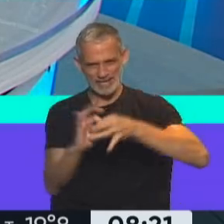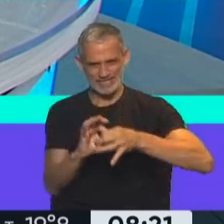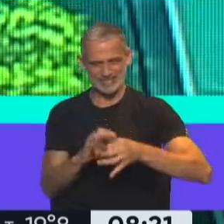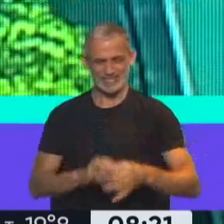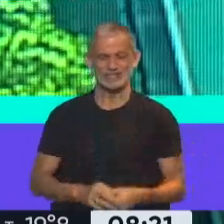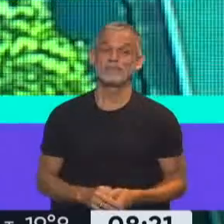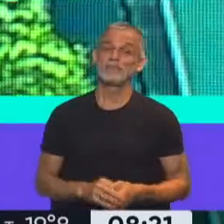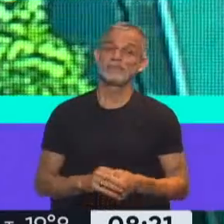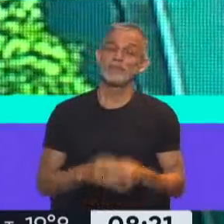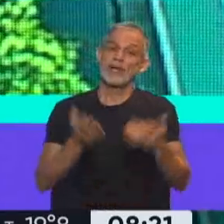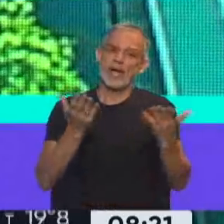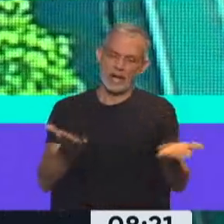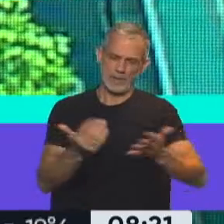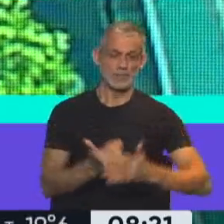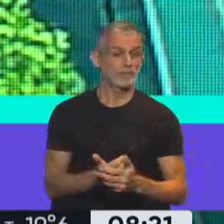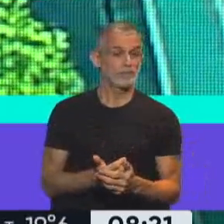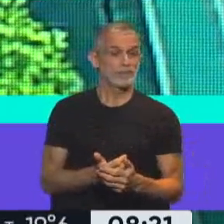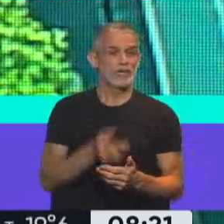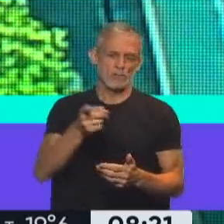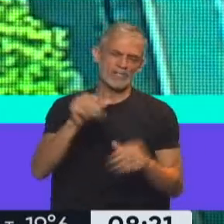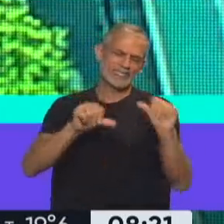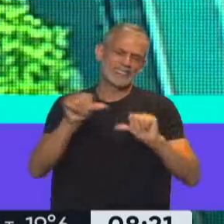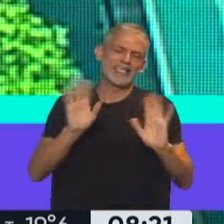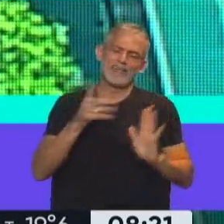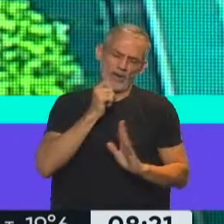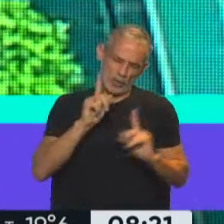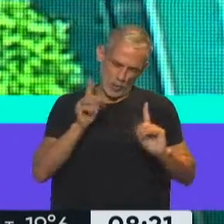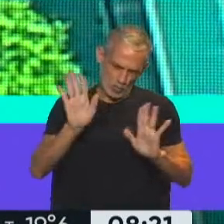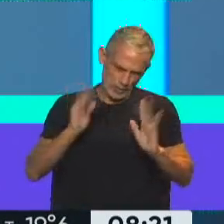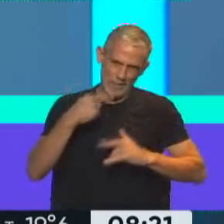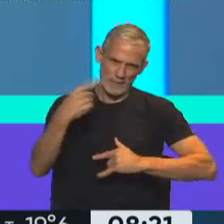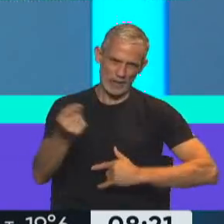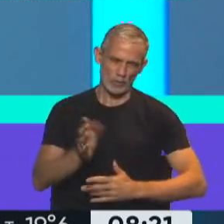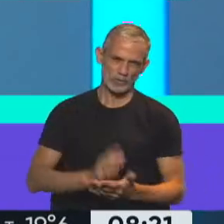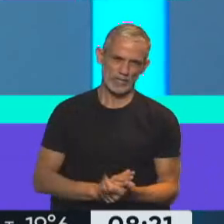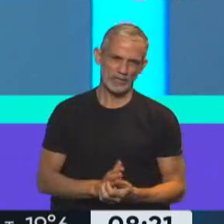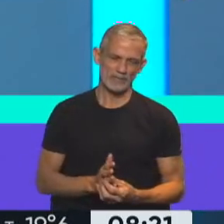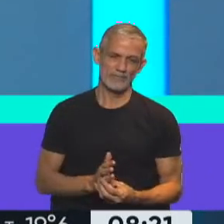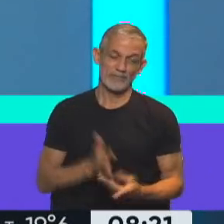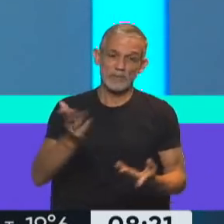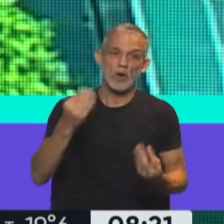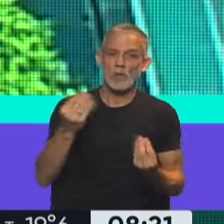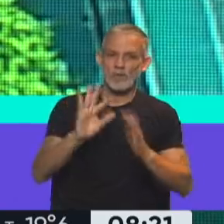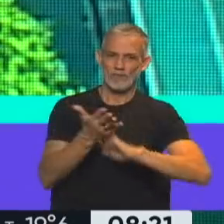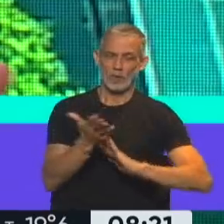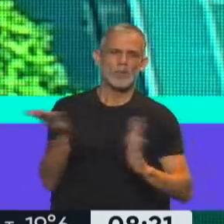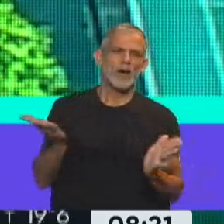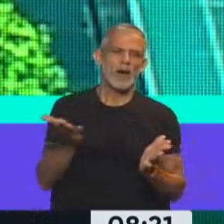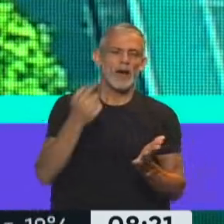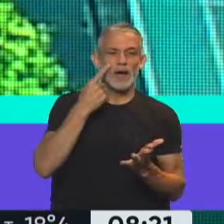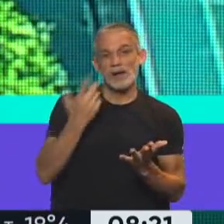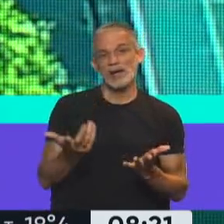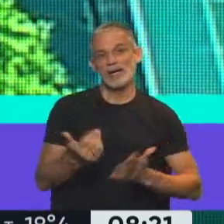ver, pongamos... Vos sos científica, no te gusta lo que te voy a preguntar, ni cómo te lo voy a plantear, pero vayamos